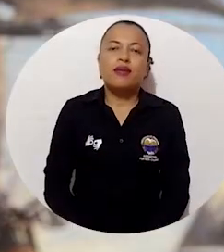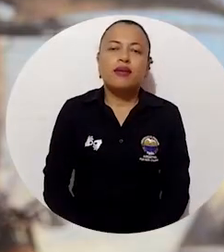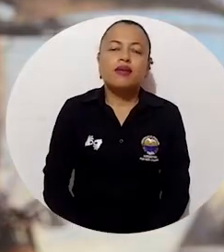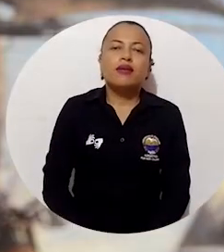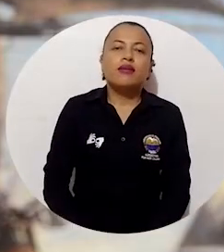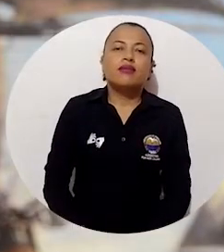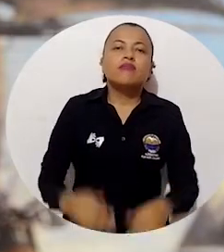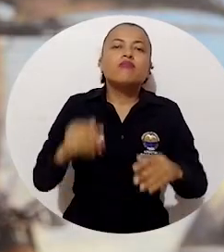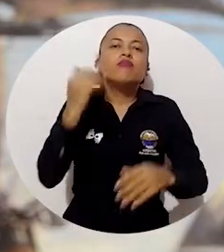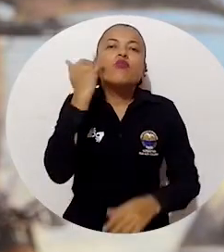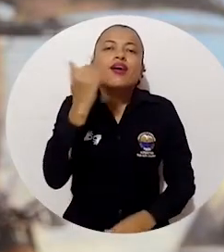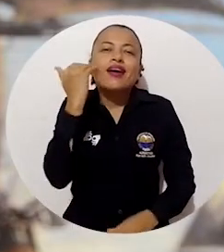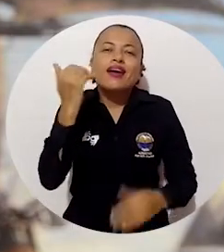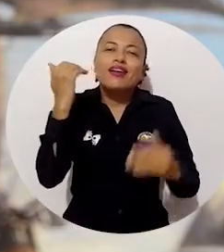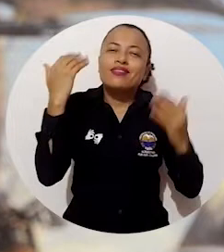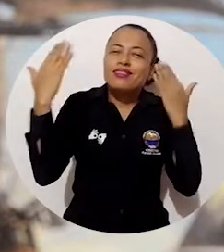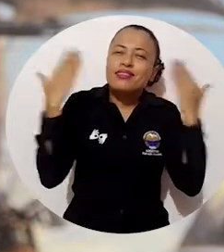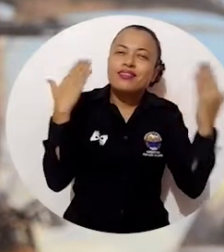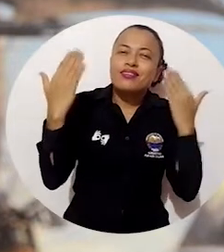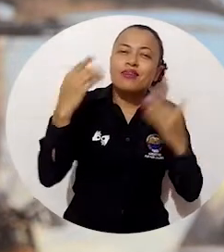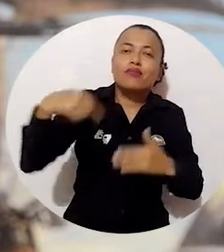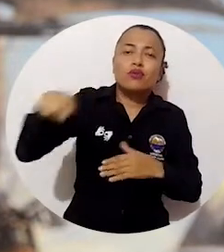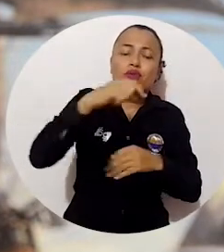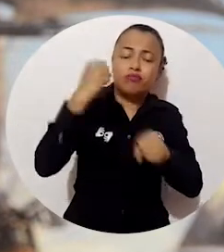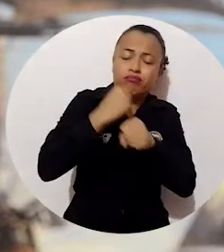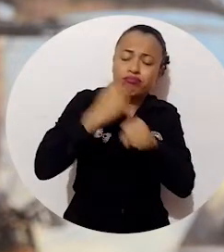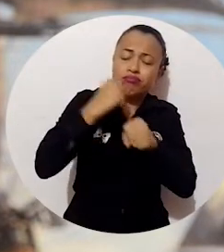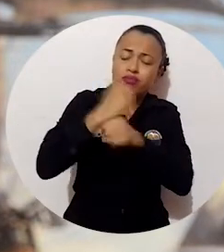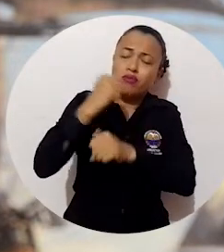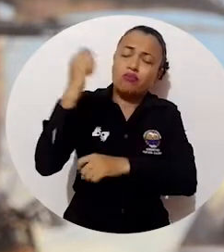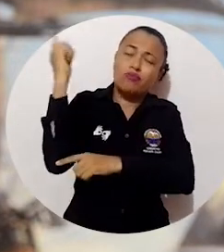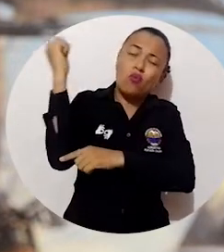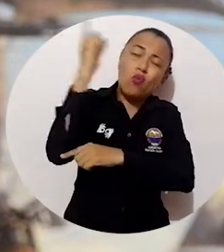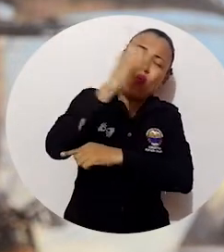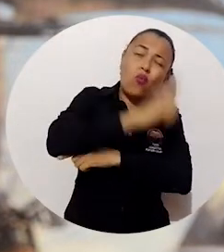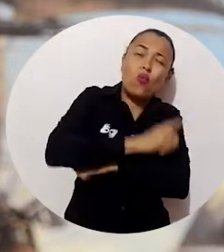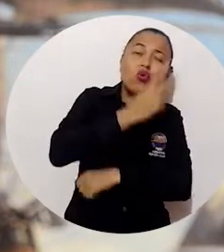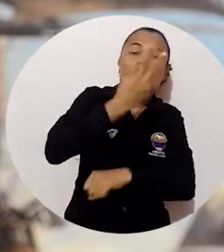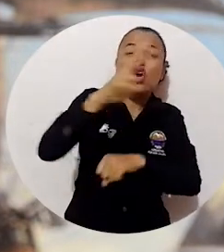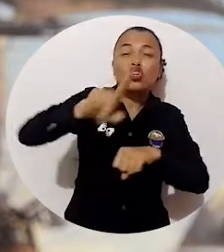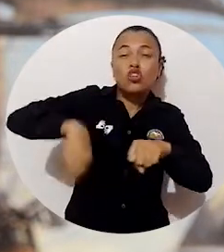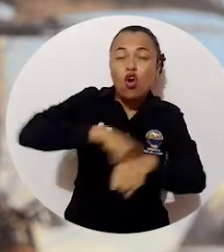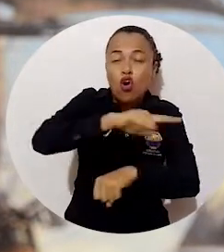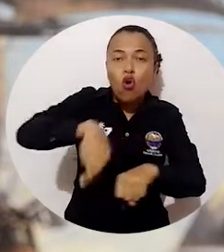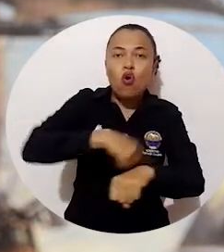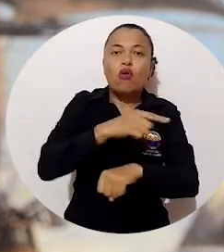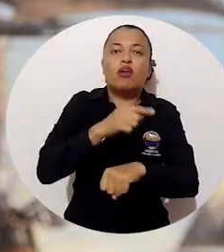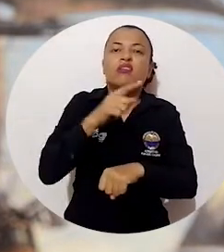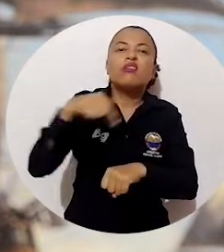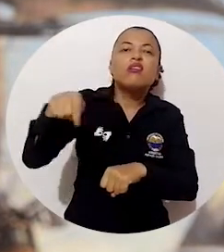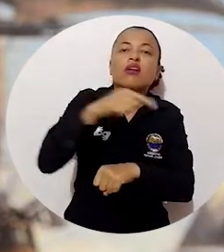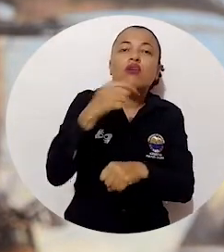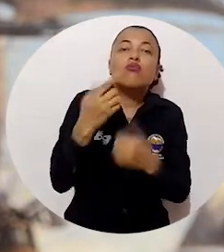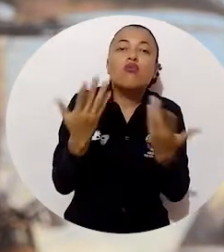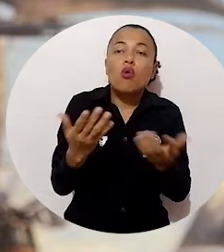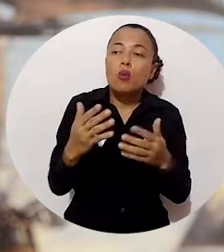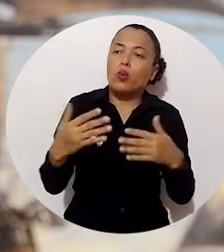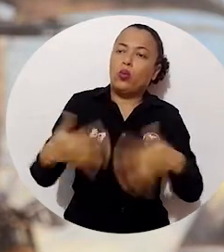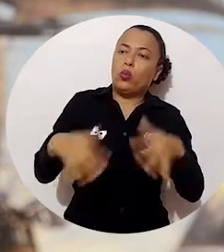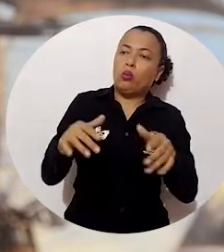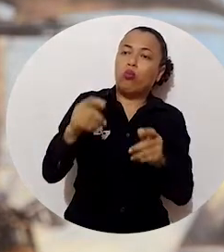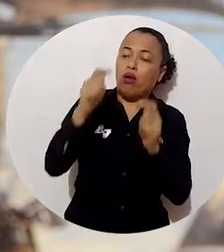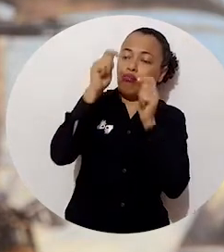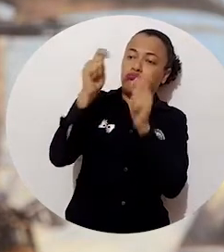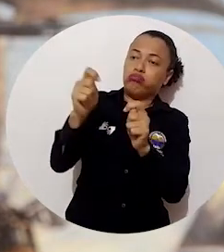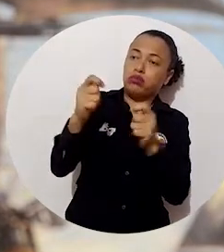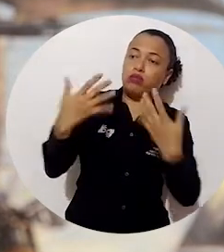trabaja más de 12 horas, de las cuales gran parte de su tiempo no se le reconocen,